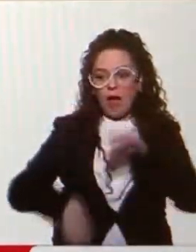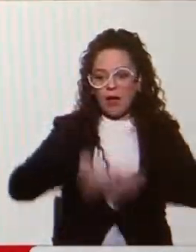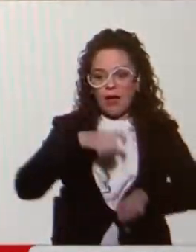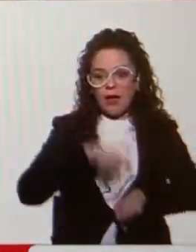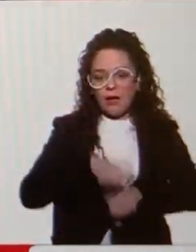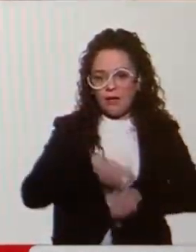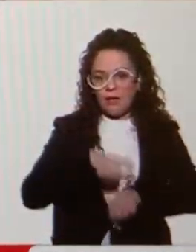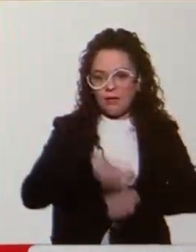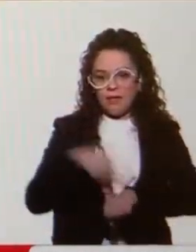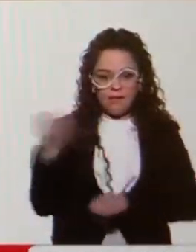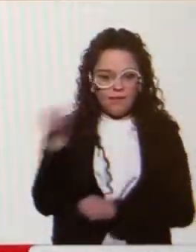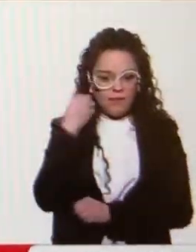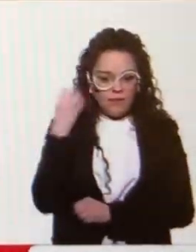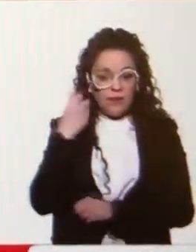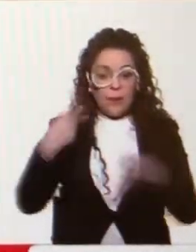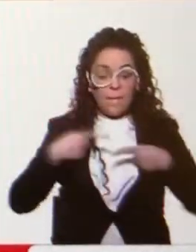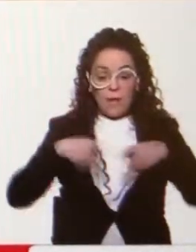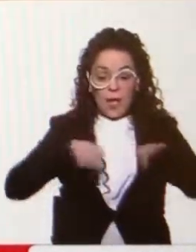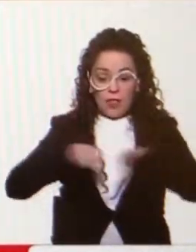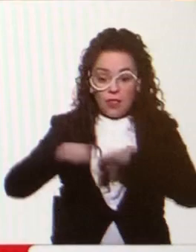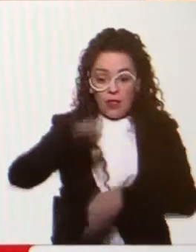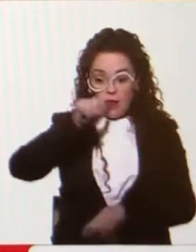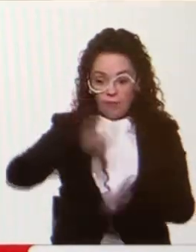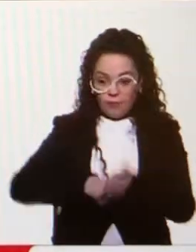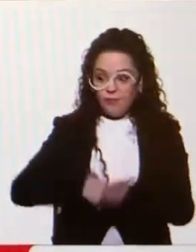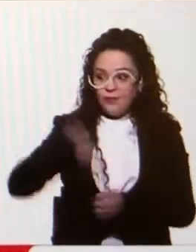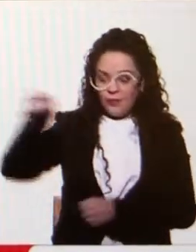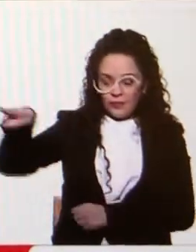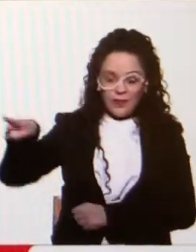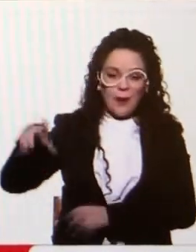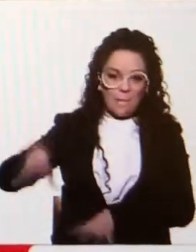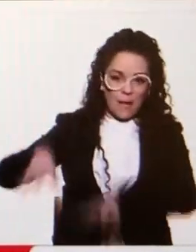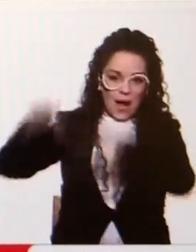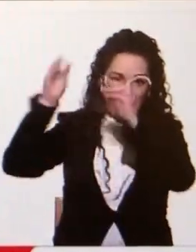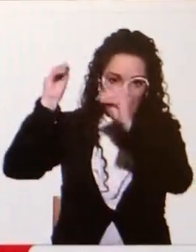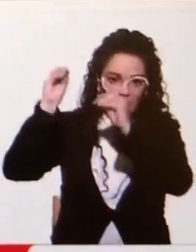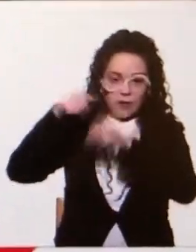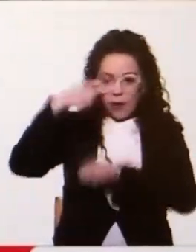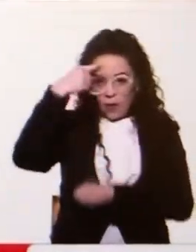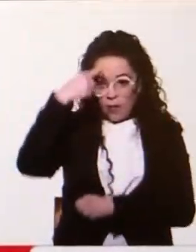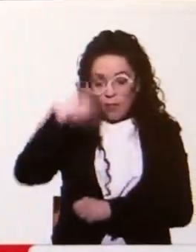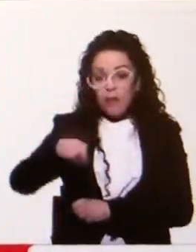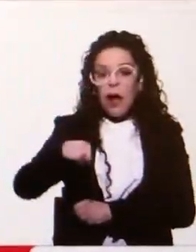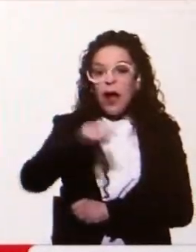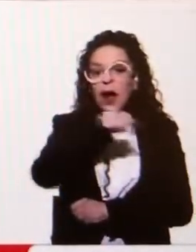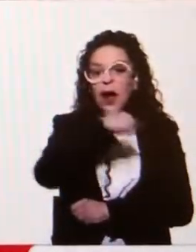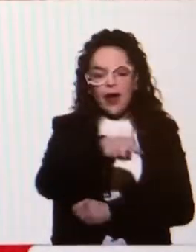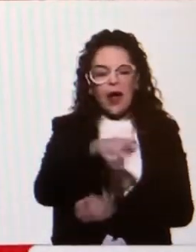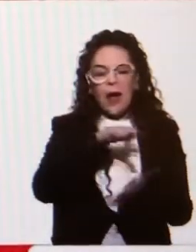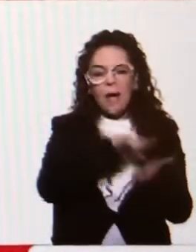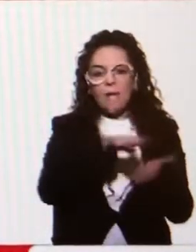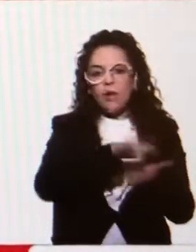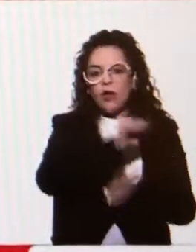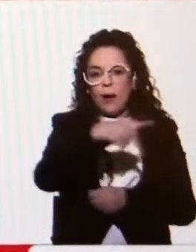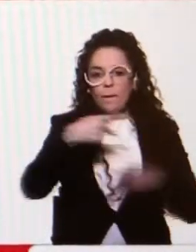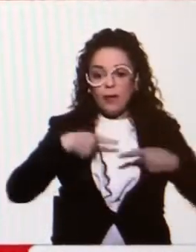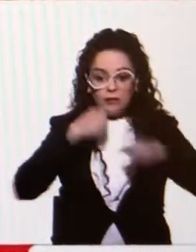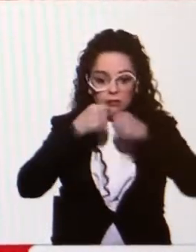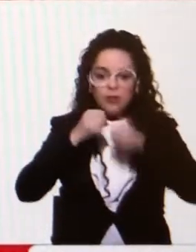los muchachos desde luego que fue una combinación de poderes fácticos